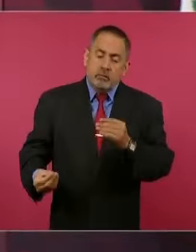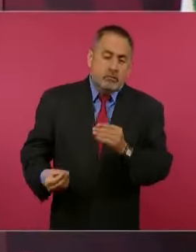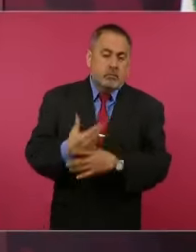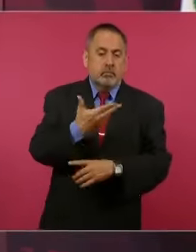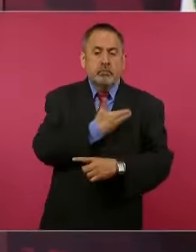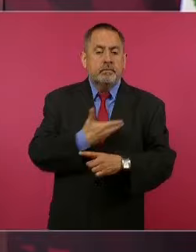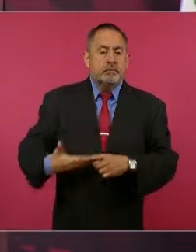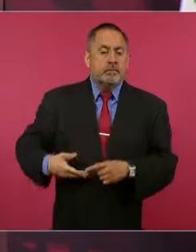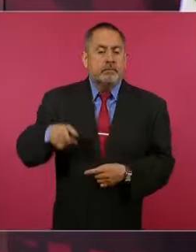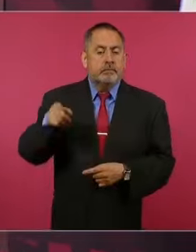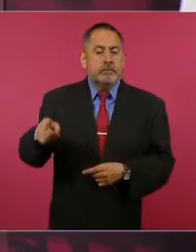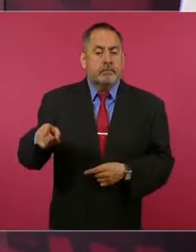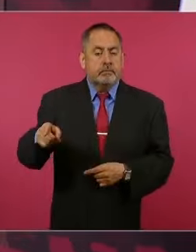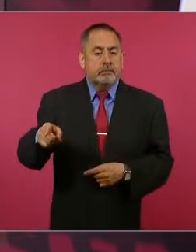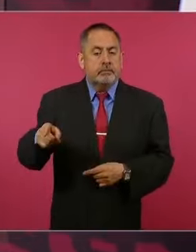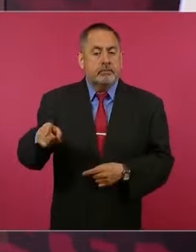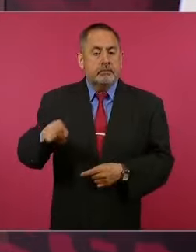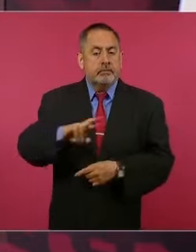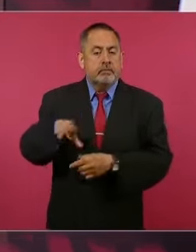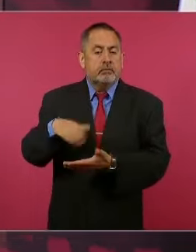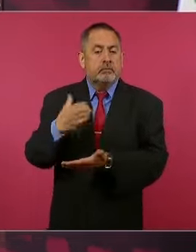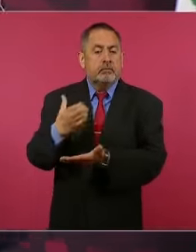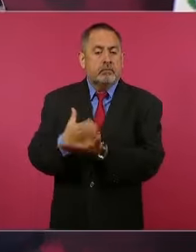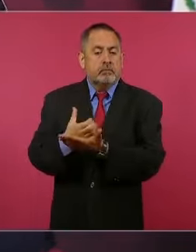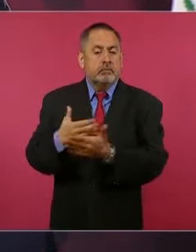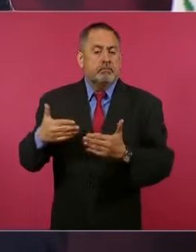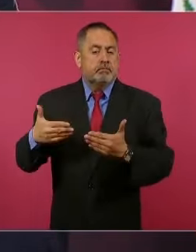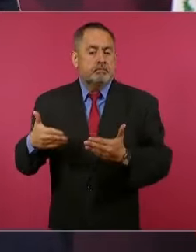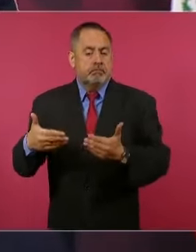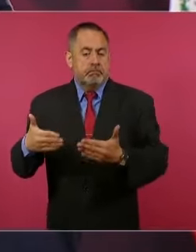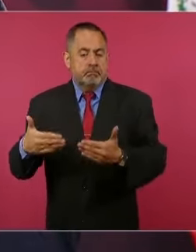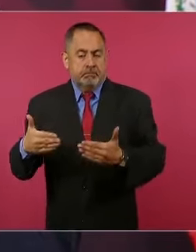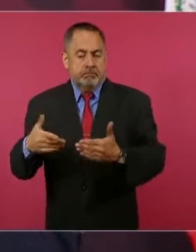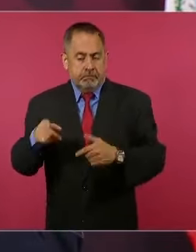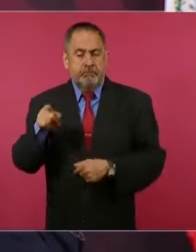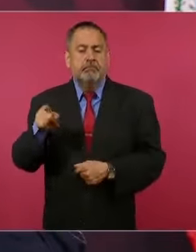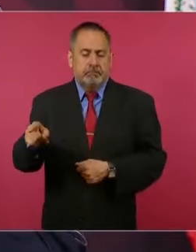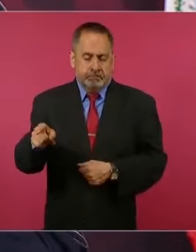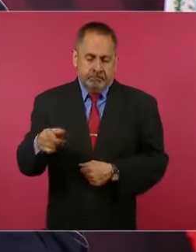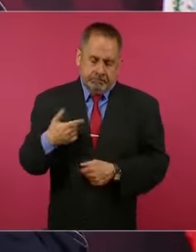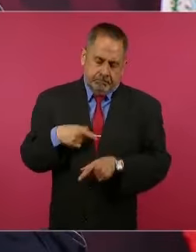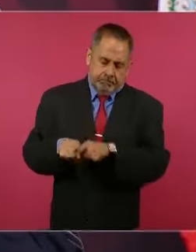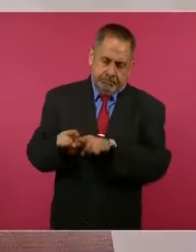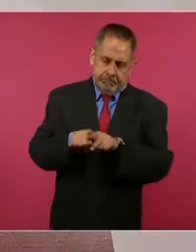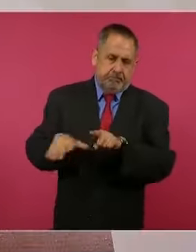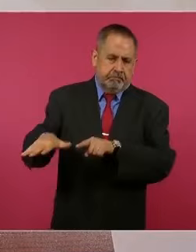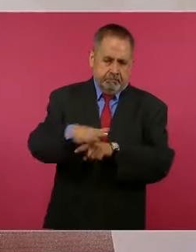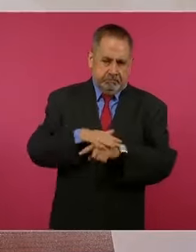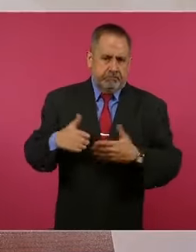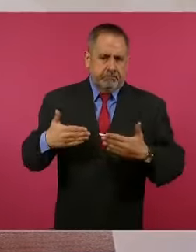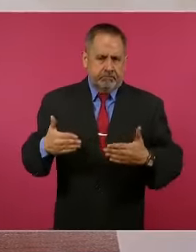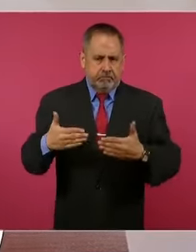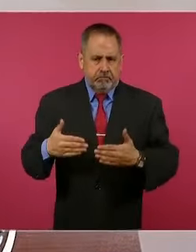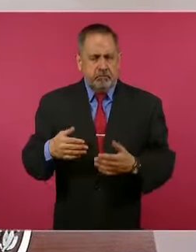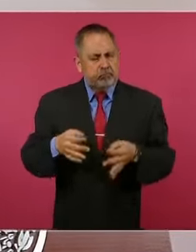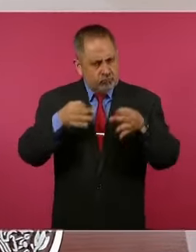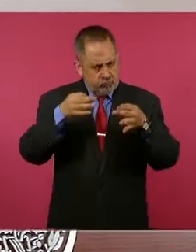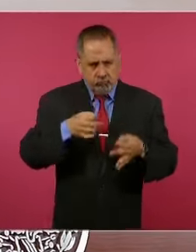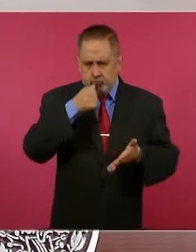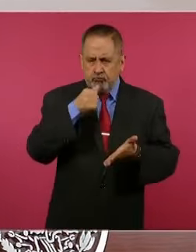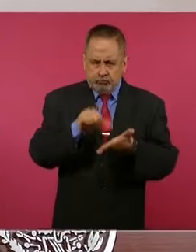presidente de la república hermana de Panamá todo esto lo vamos a hacer formalmente